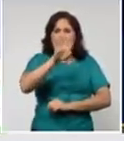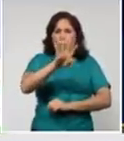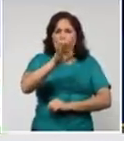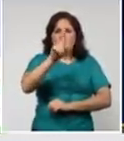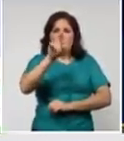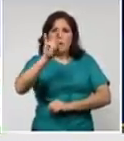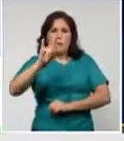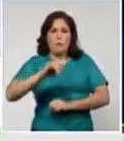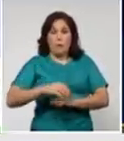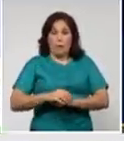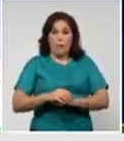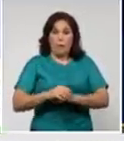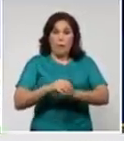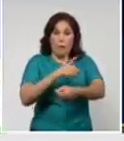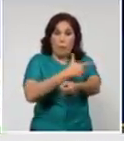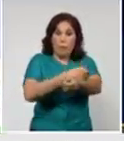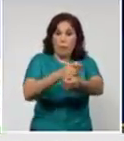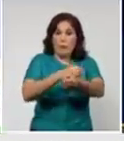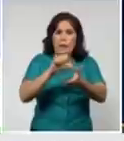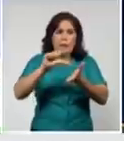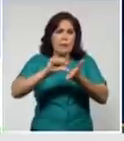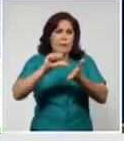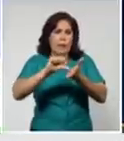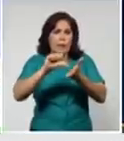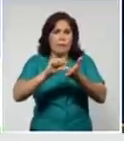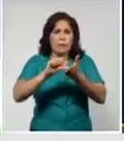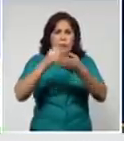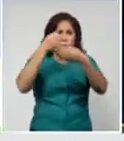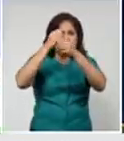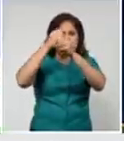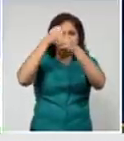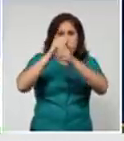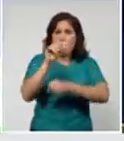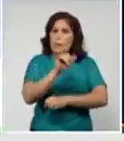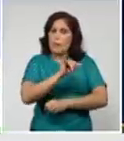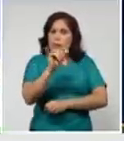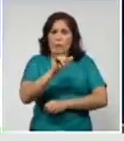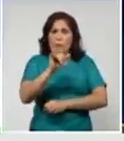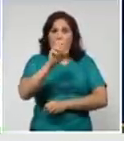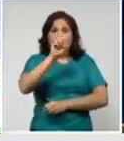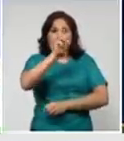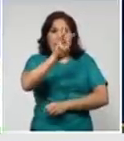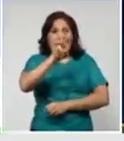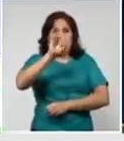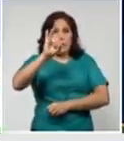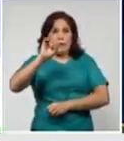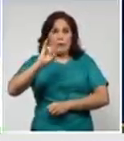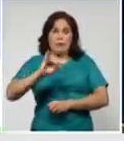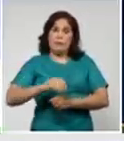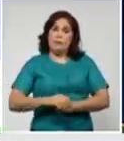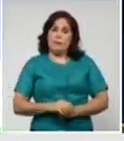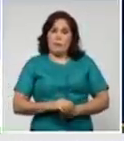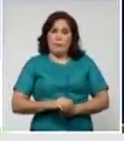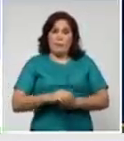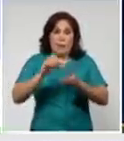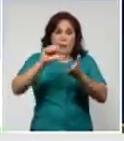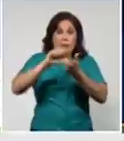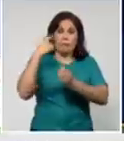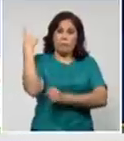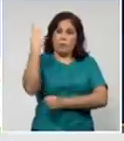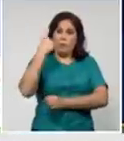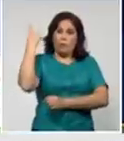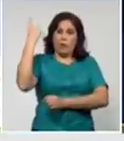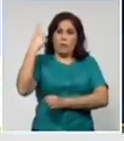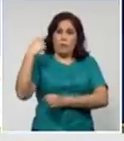419, el Centro de Ingeniería Genética y Biotecnología 376, el Centro Nacional de